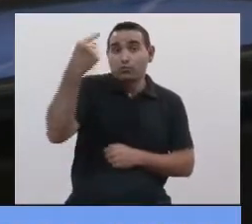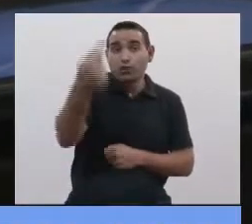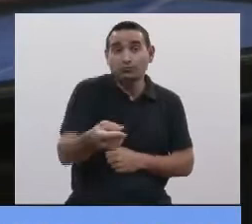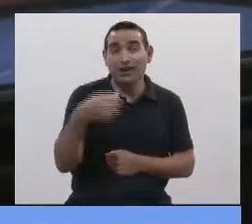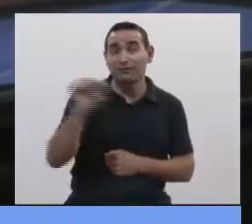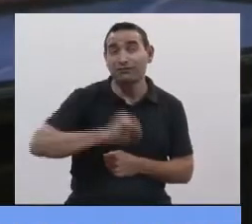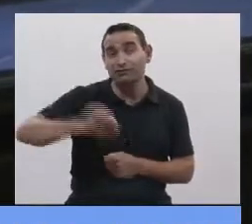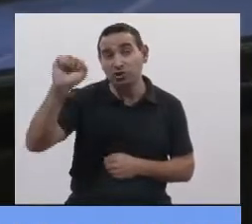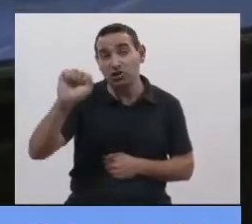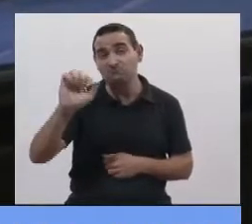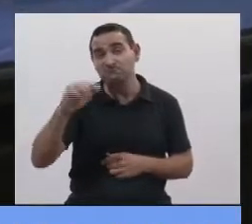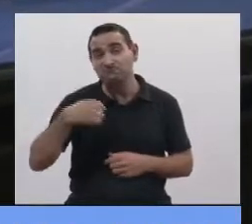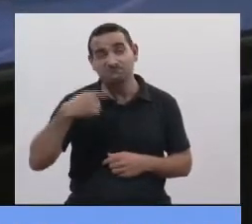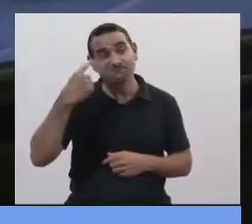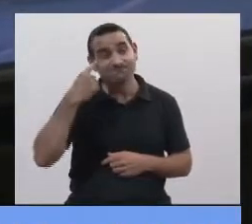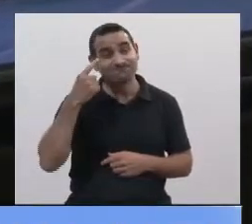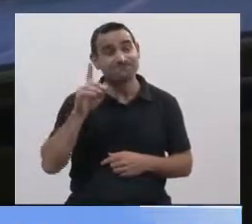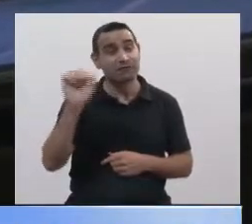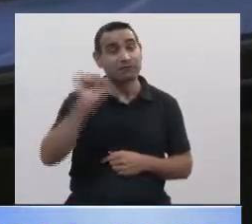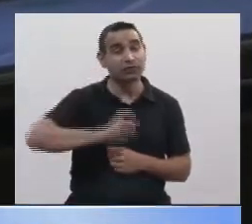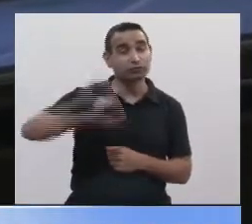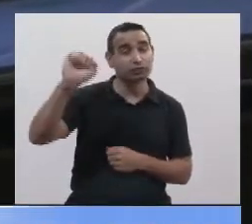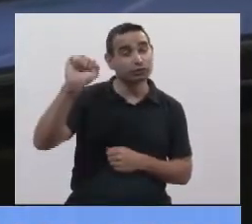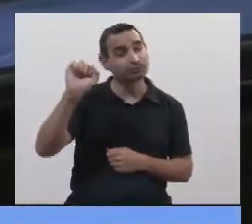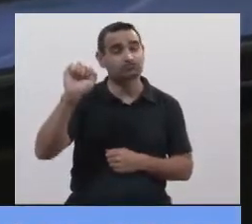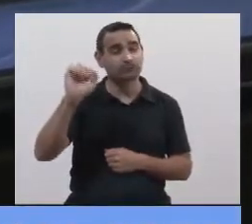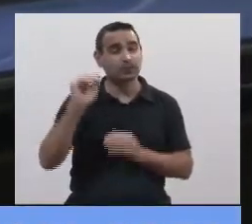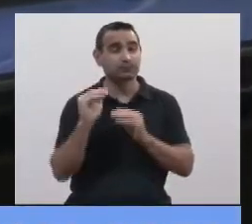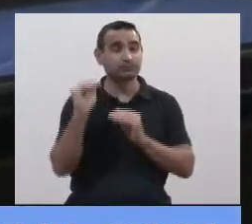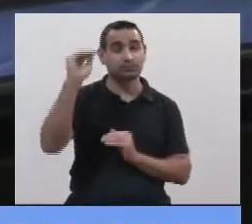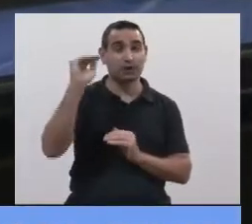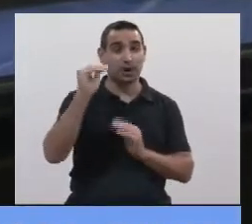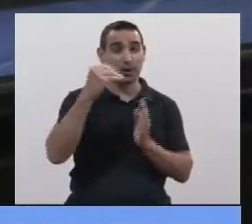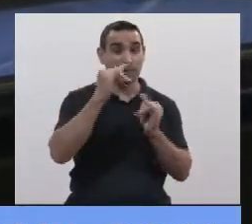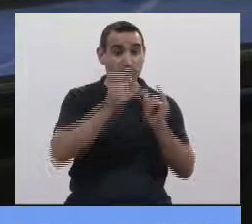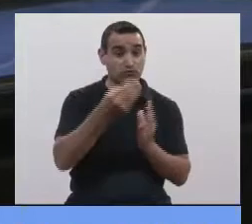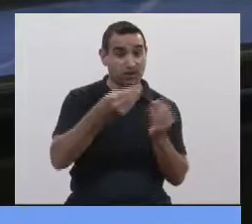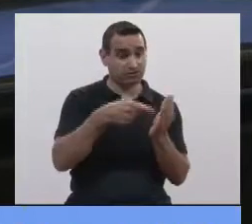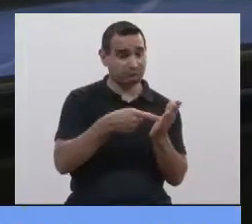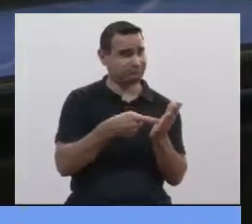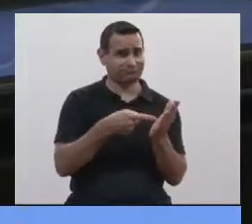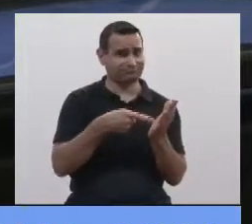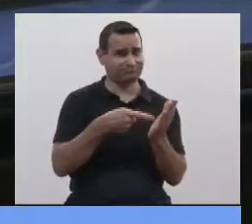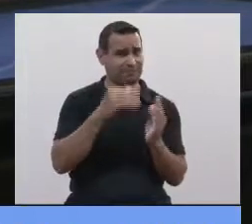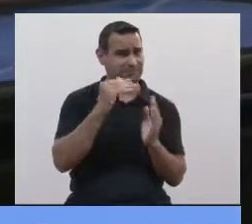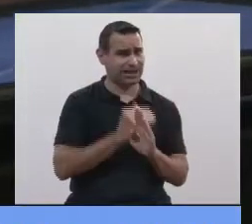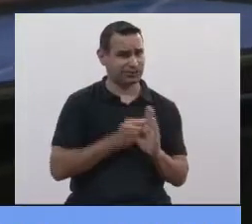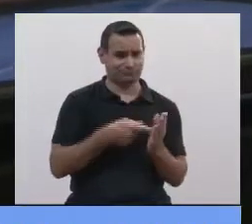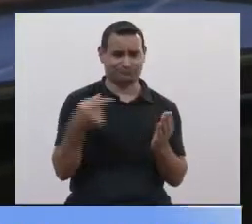una inflación que estimo superior a la que el presupuesto señala.